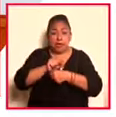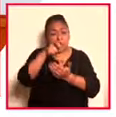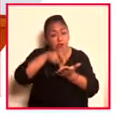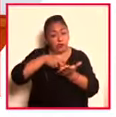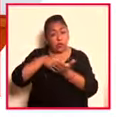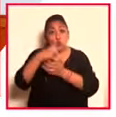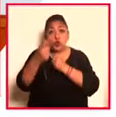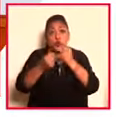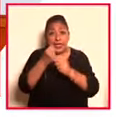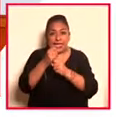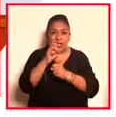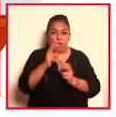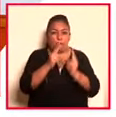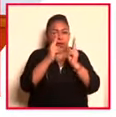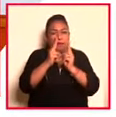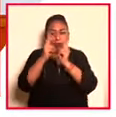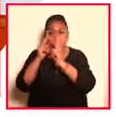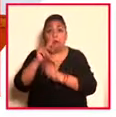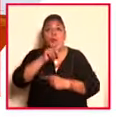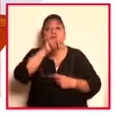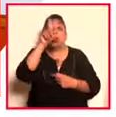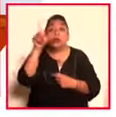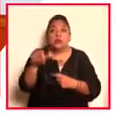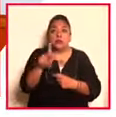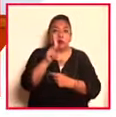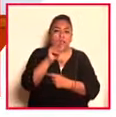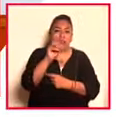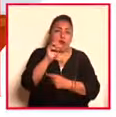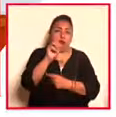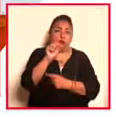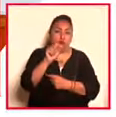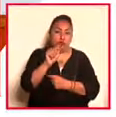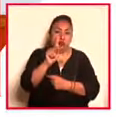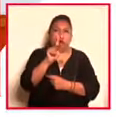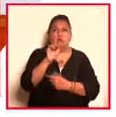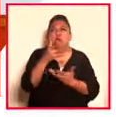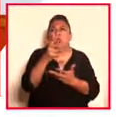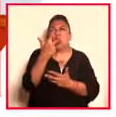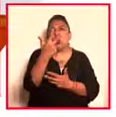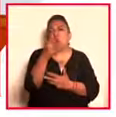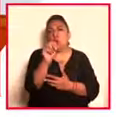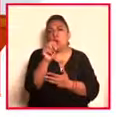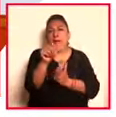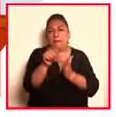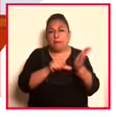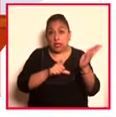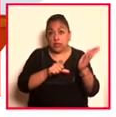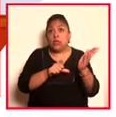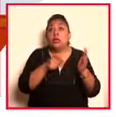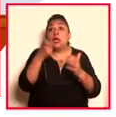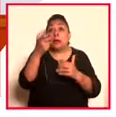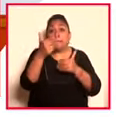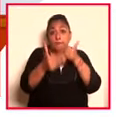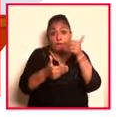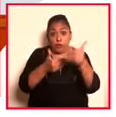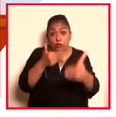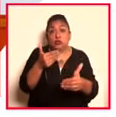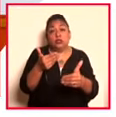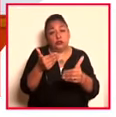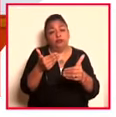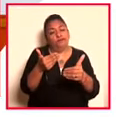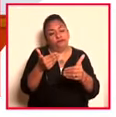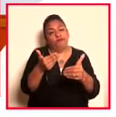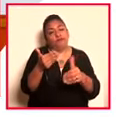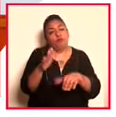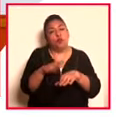año y después la postproducción lleva unos 8 o 9 meses. Y ese proceso es el que ha hecho